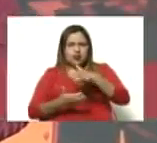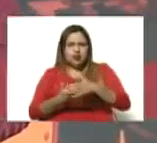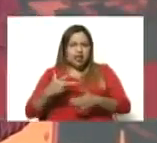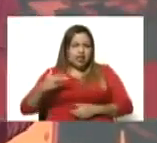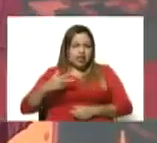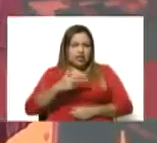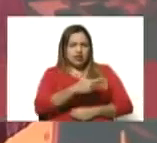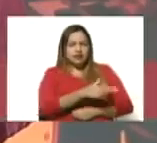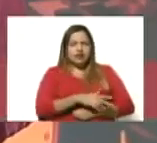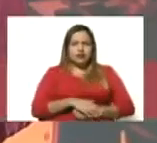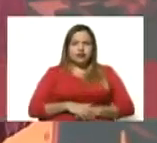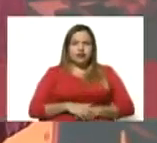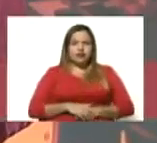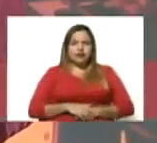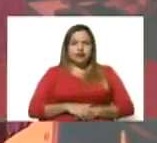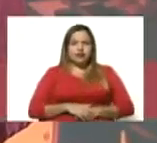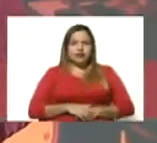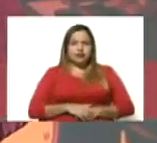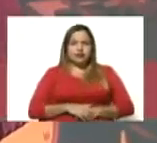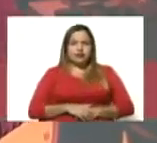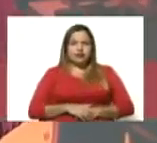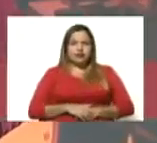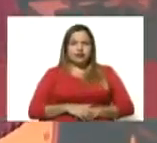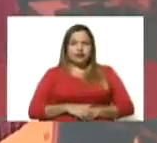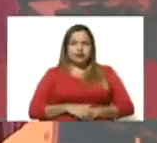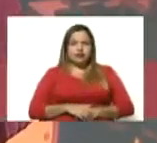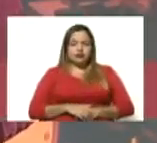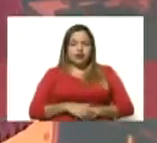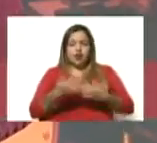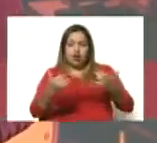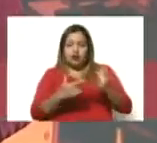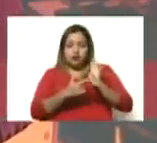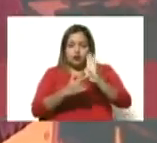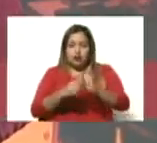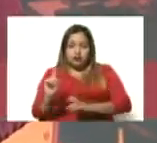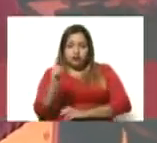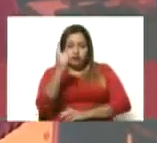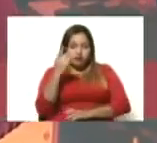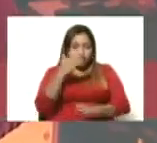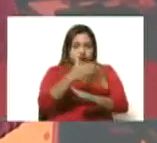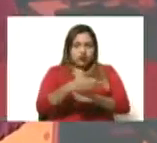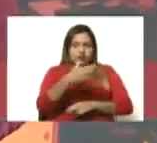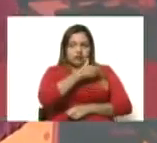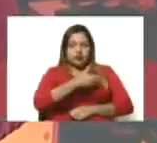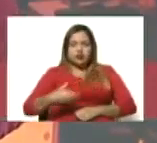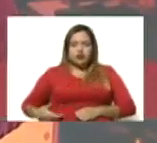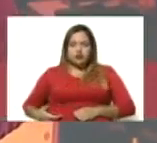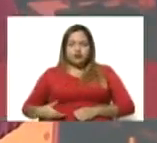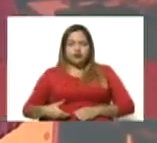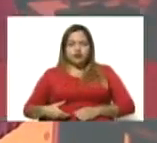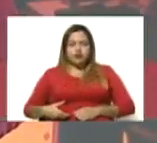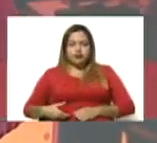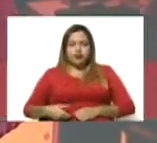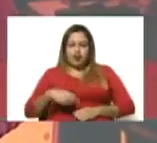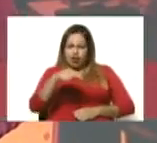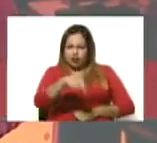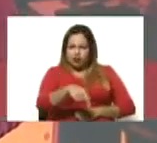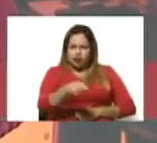las tejerías. Vamos con las imágenes del primer recorrido del presidente. ¿Este recorrido fue el de ahorita o fue el de la semana